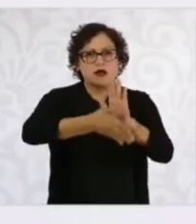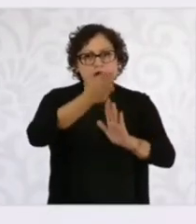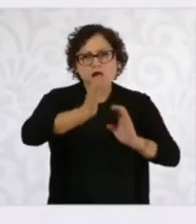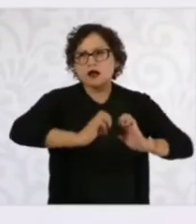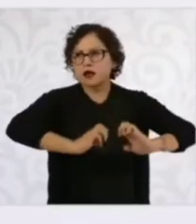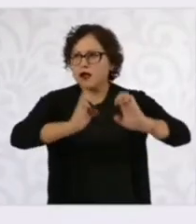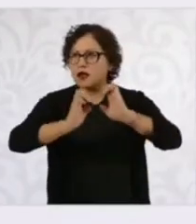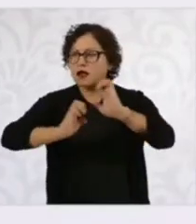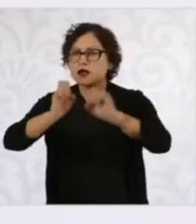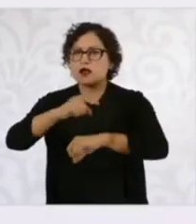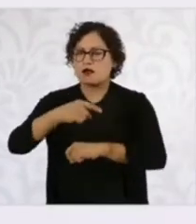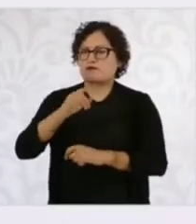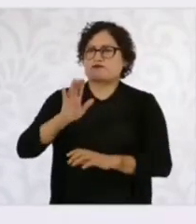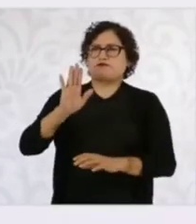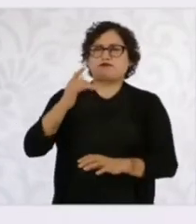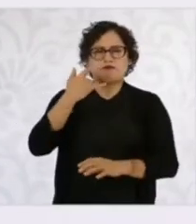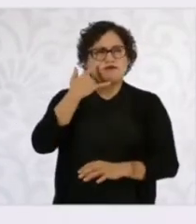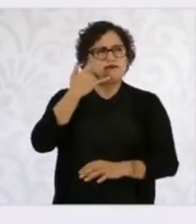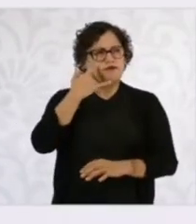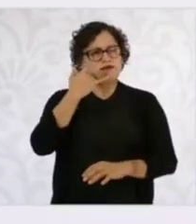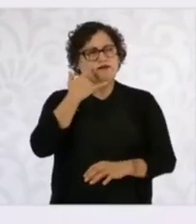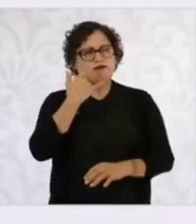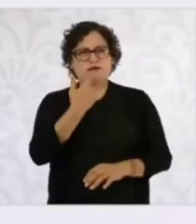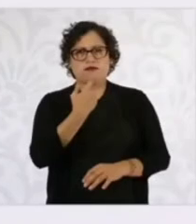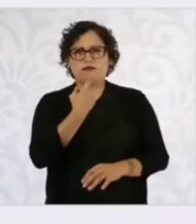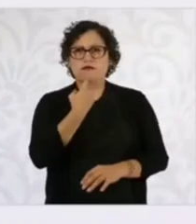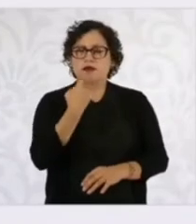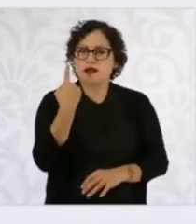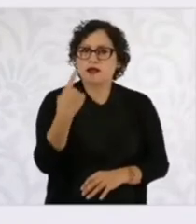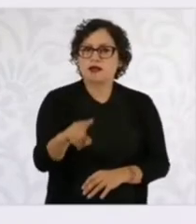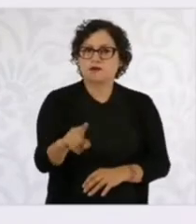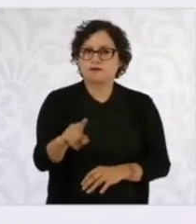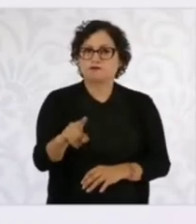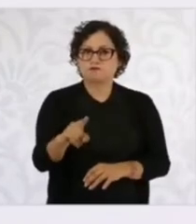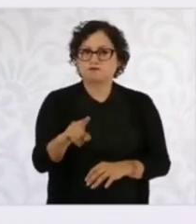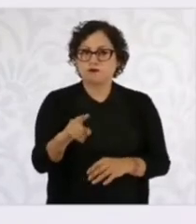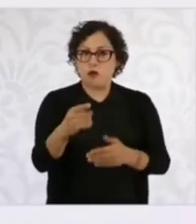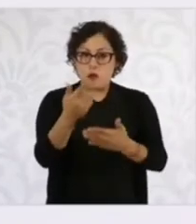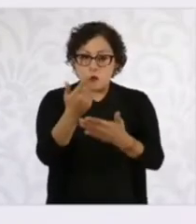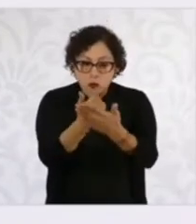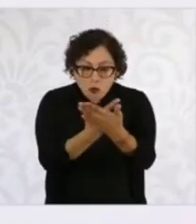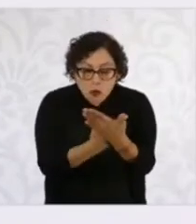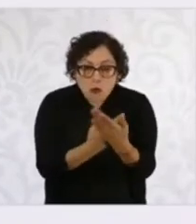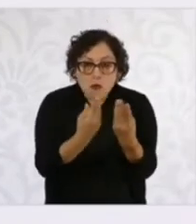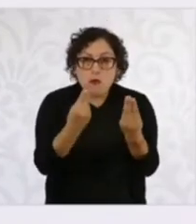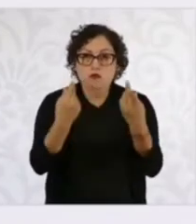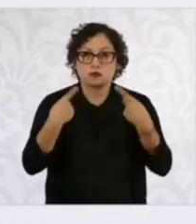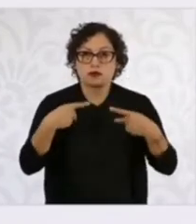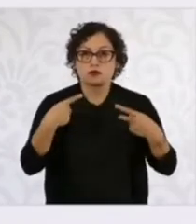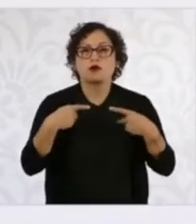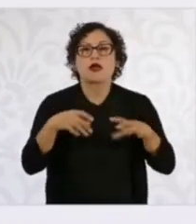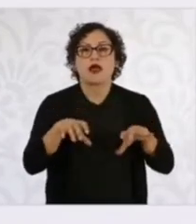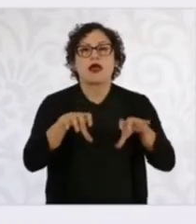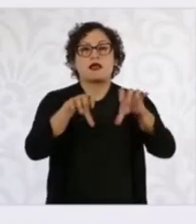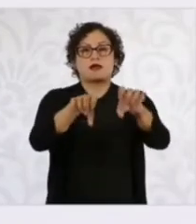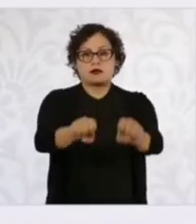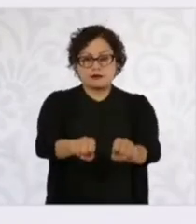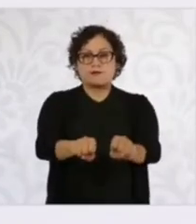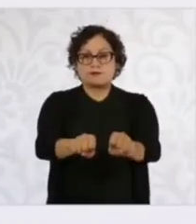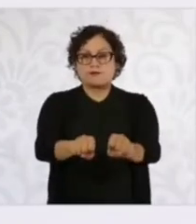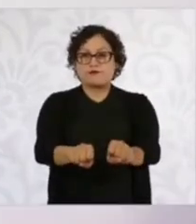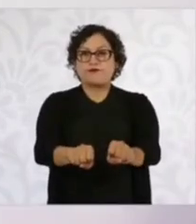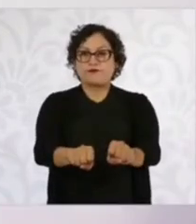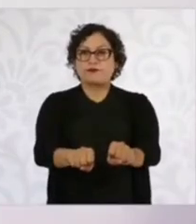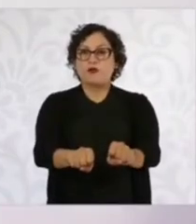y se detuvieron a varias personas. Una de las personas detenidas fue explicando cómo